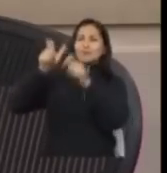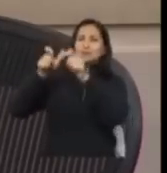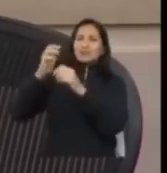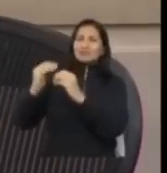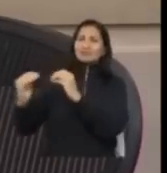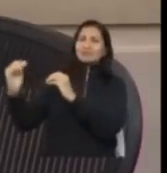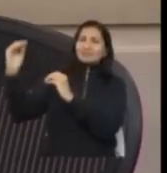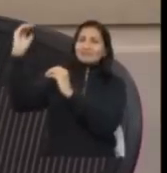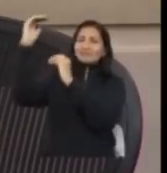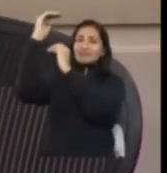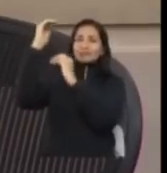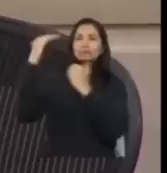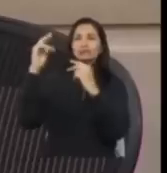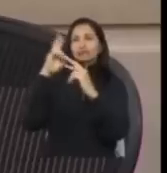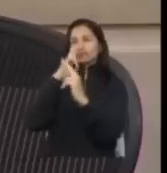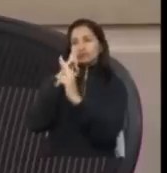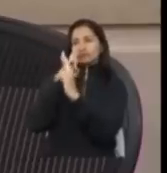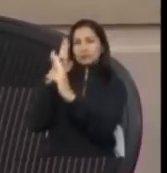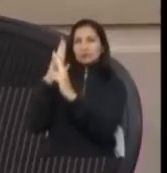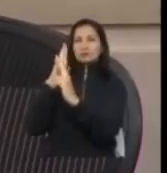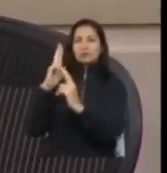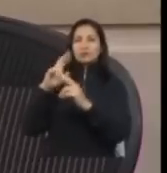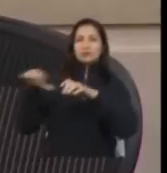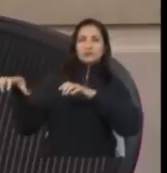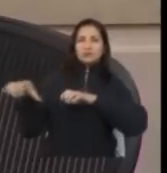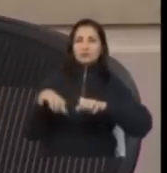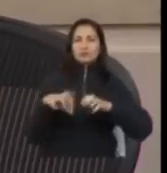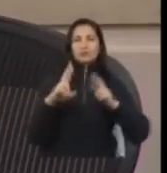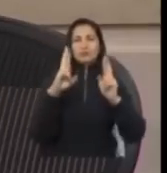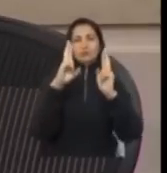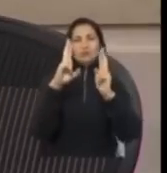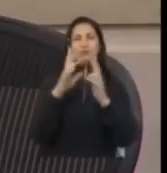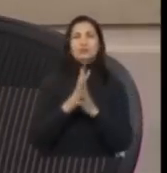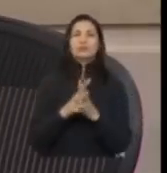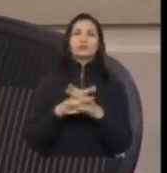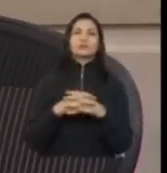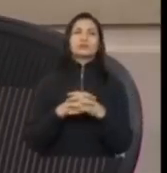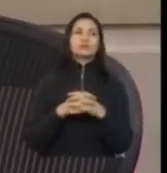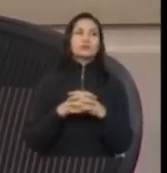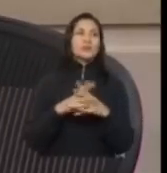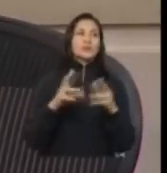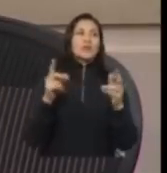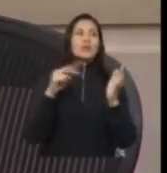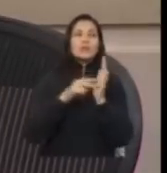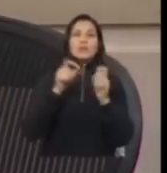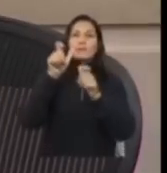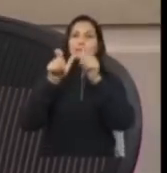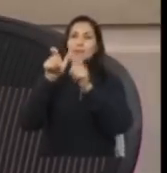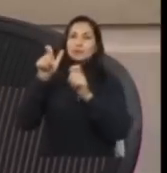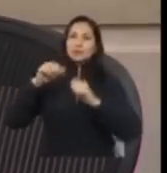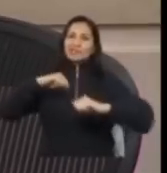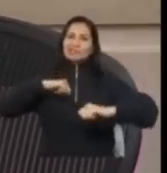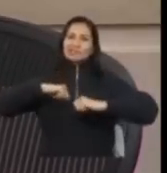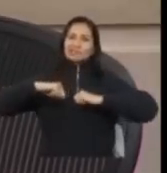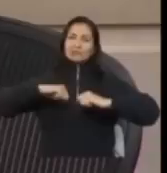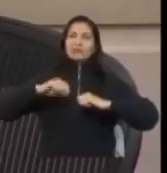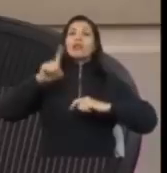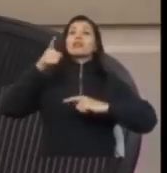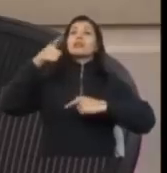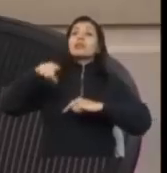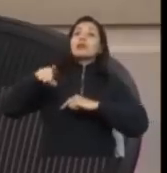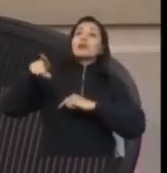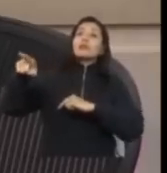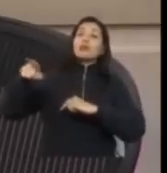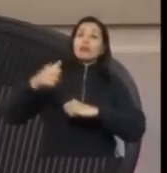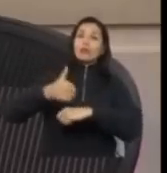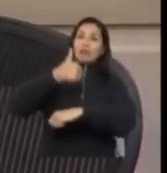no solamente quienes ejercen una función pública, sino quienes también, en virtud de su labor, hay gerentes, por ejemplo, de plazas de